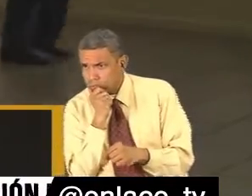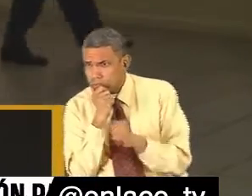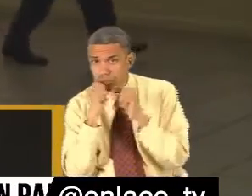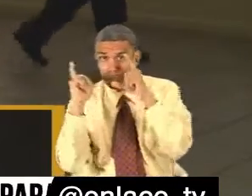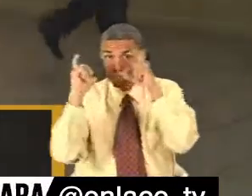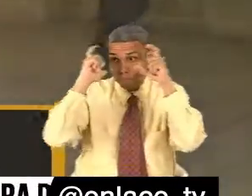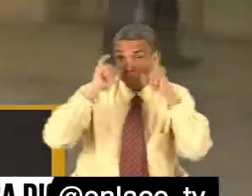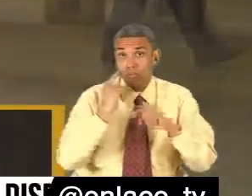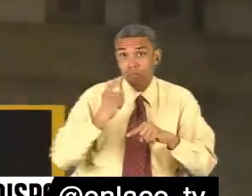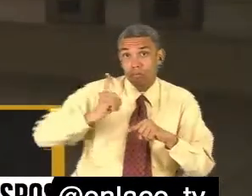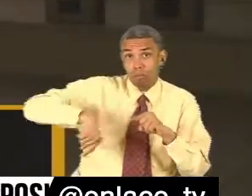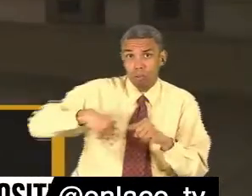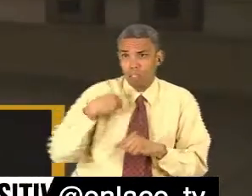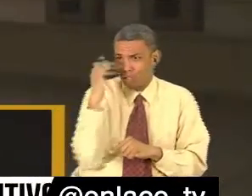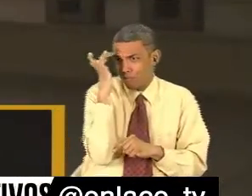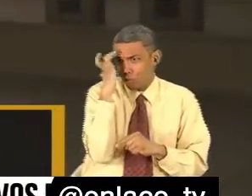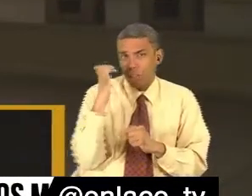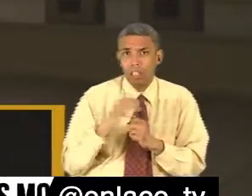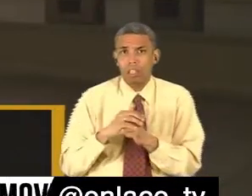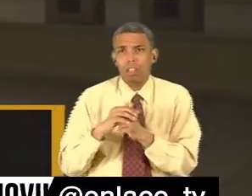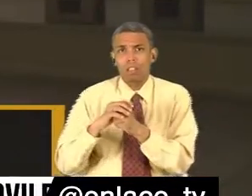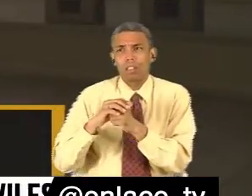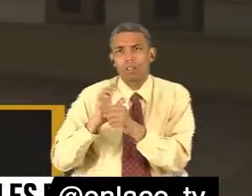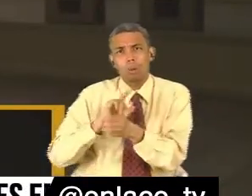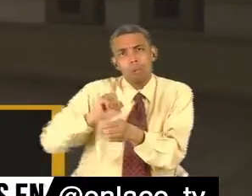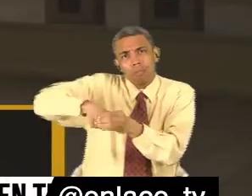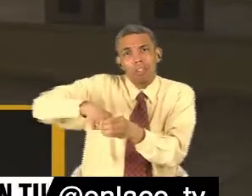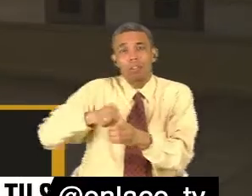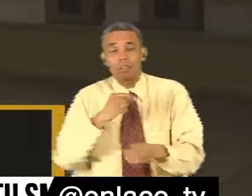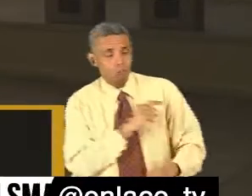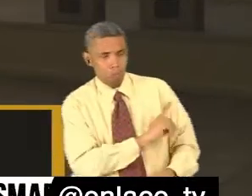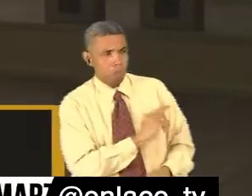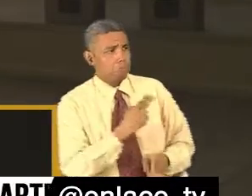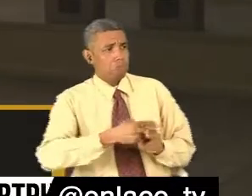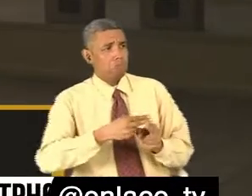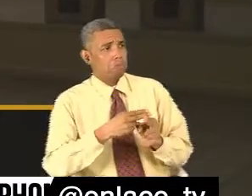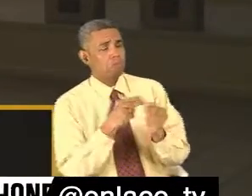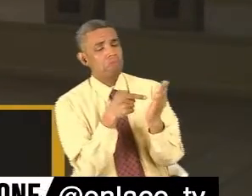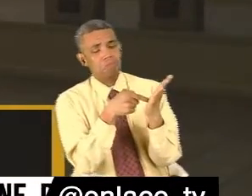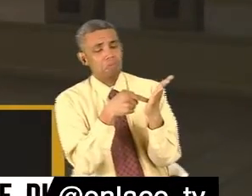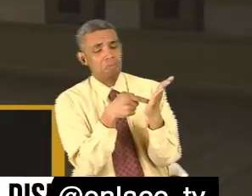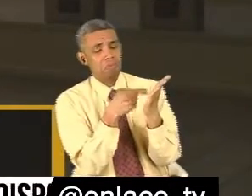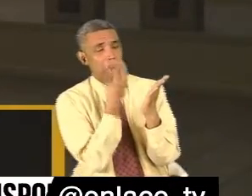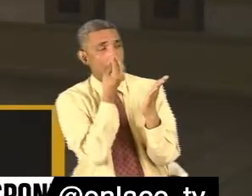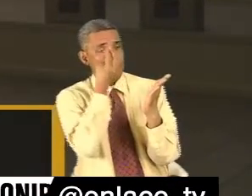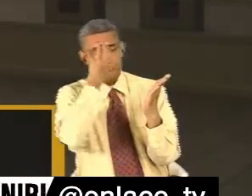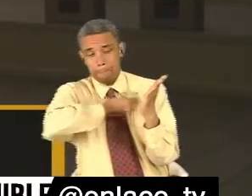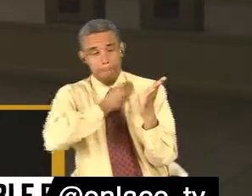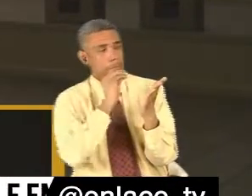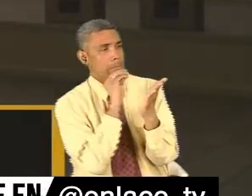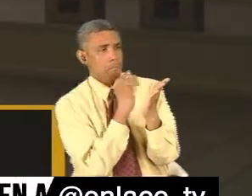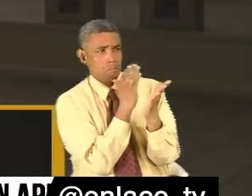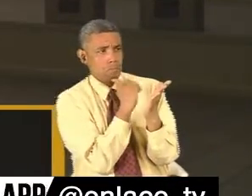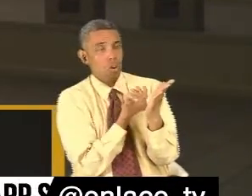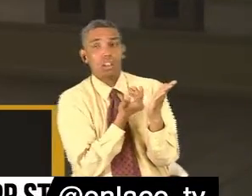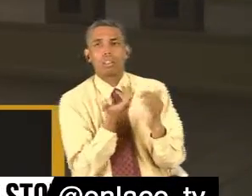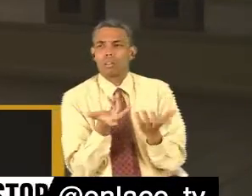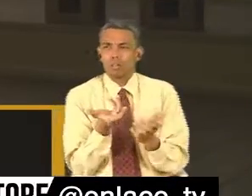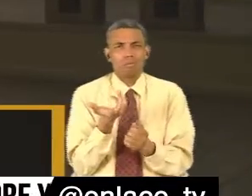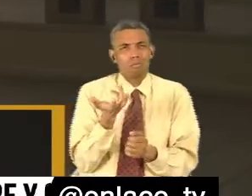no aparecen inscritos. Pero desafortunadamente hace 2 días de hoy 5 de junio, domingo 5 de junio, el